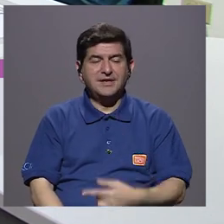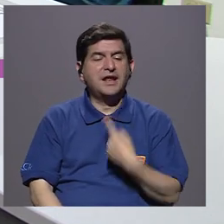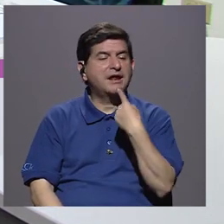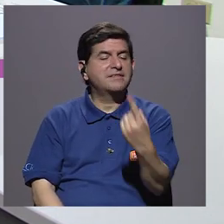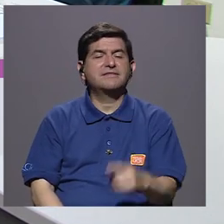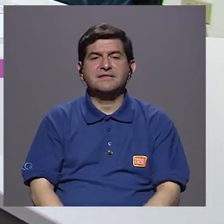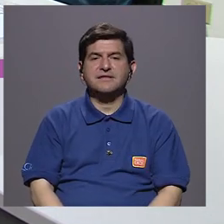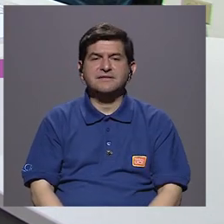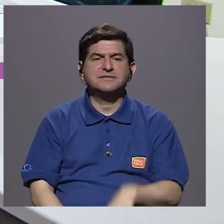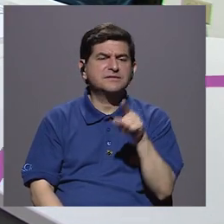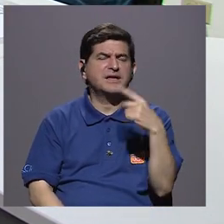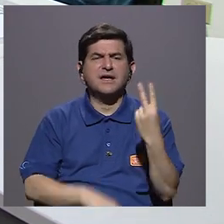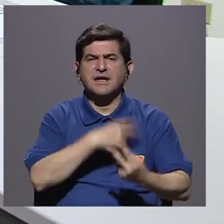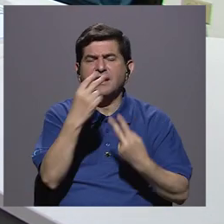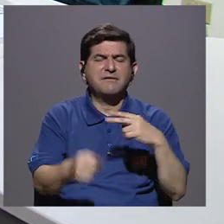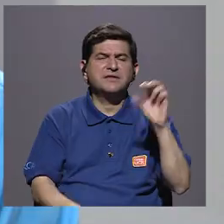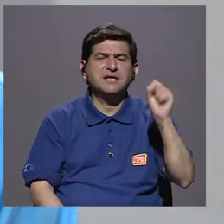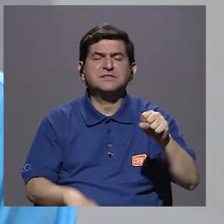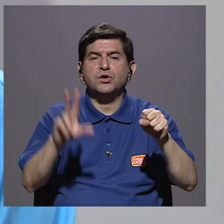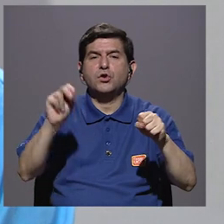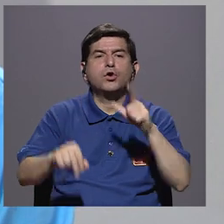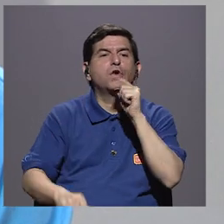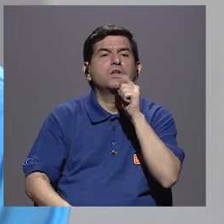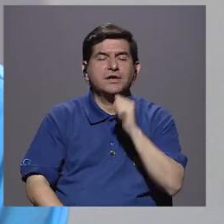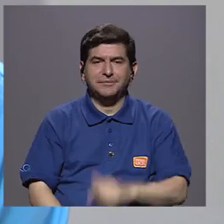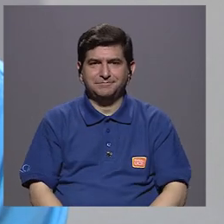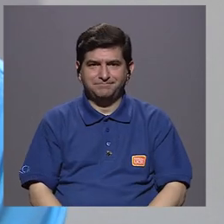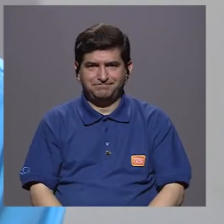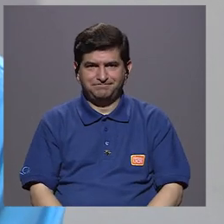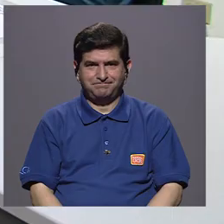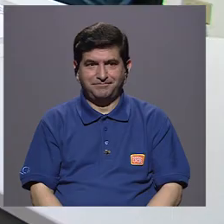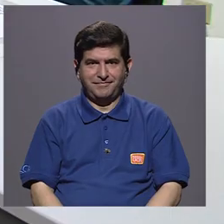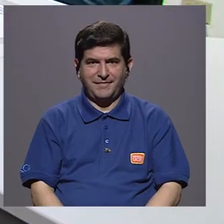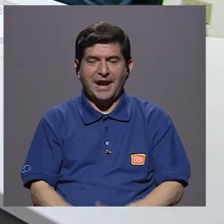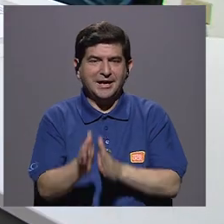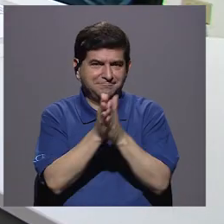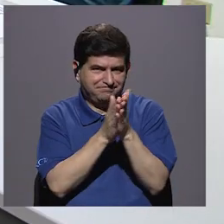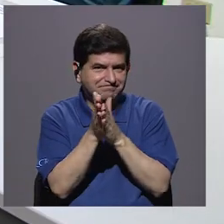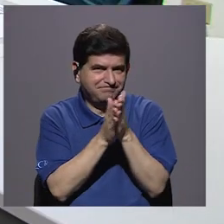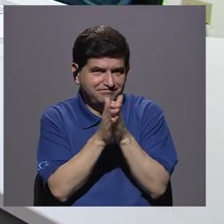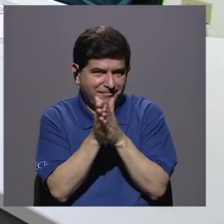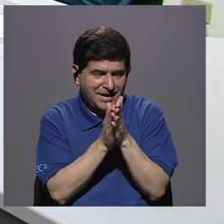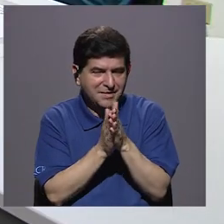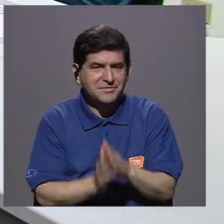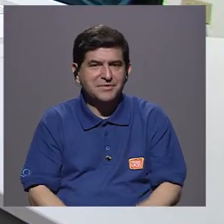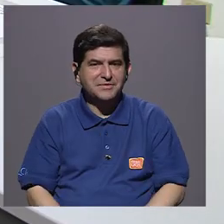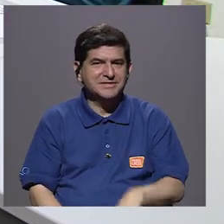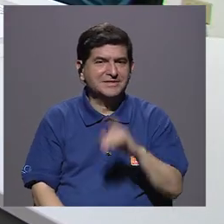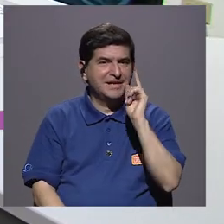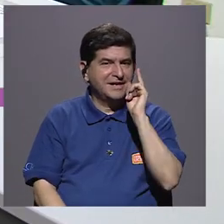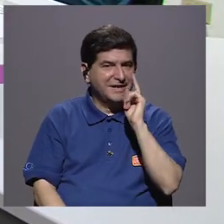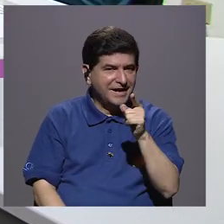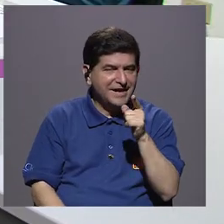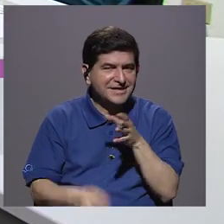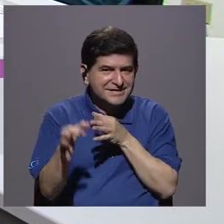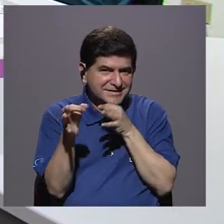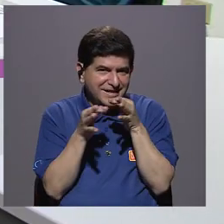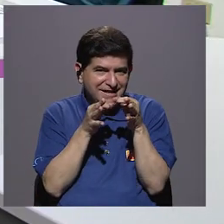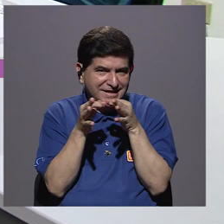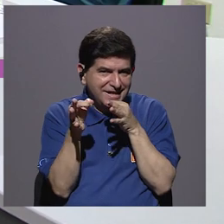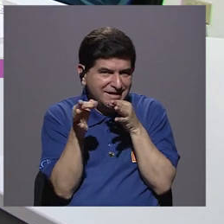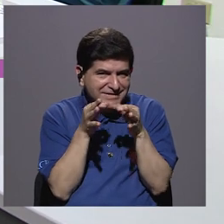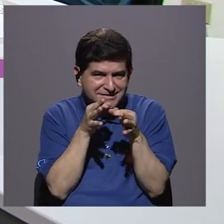de decir quién puede visitarlo y quién no. Ok, hagamos una cosa, vamos a aprovechar, vamos a retomar la explicación